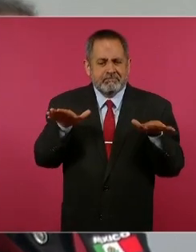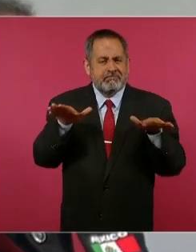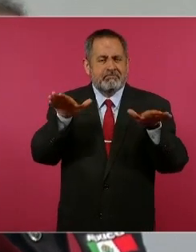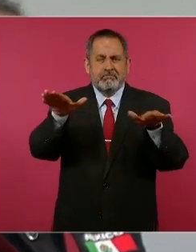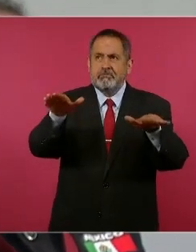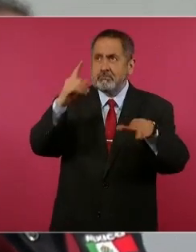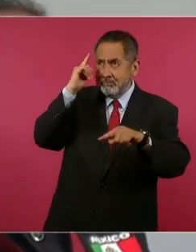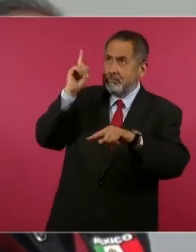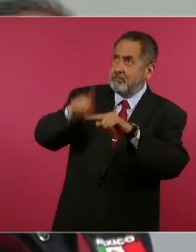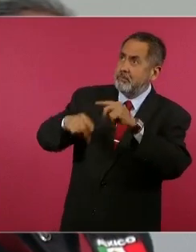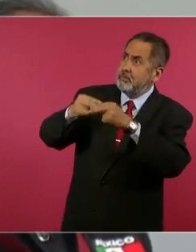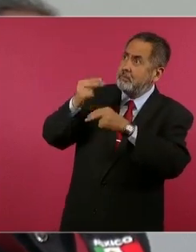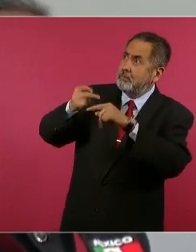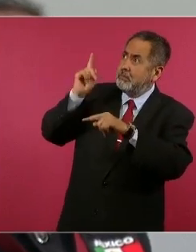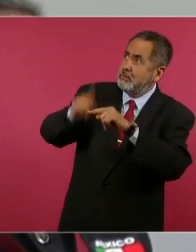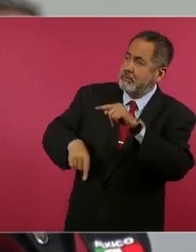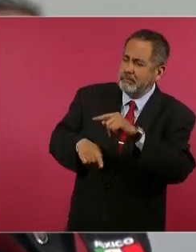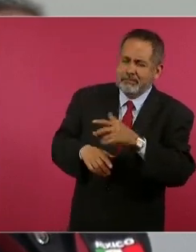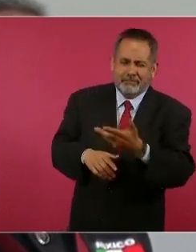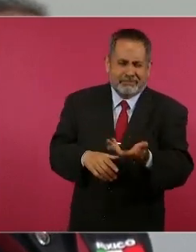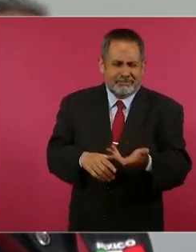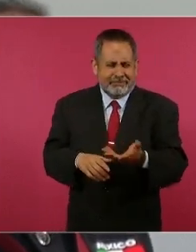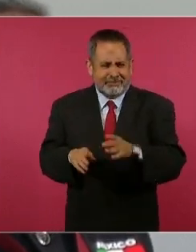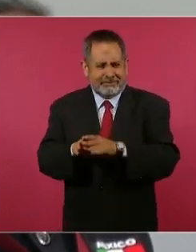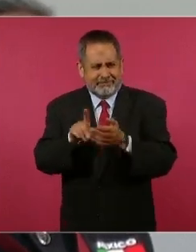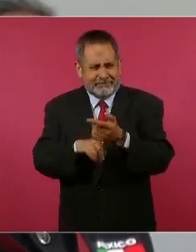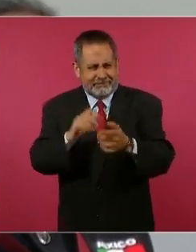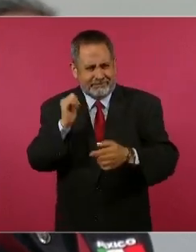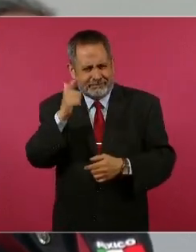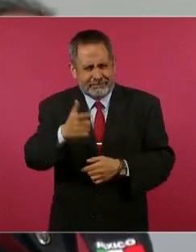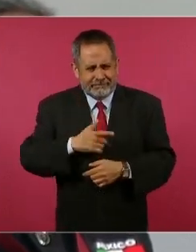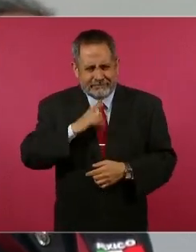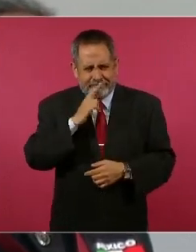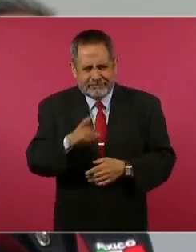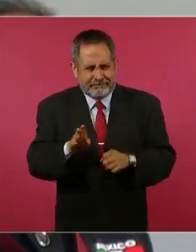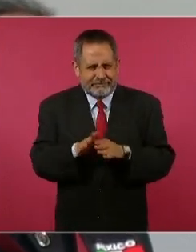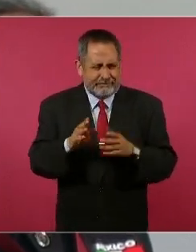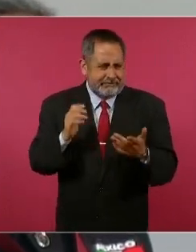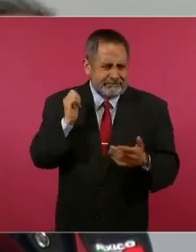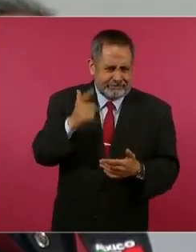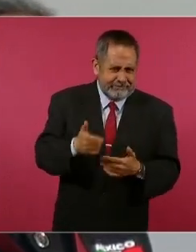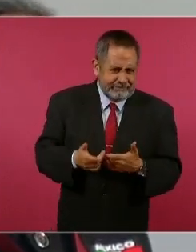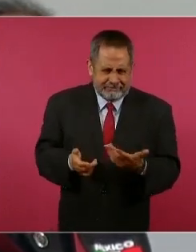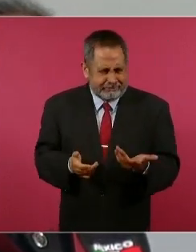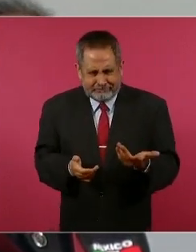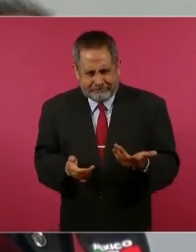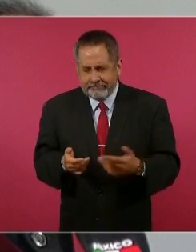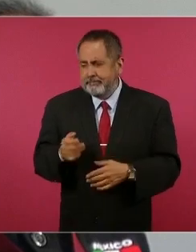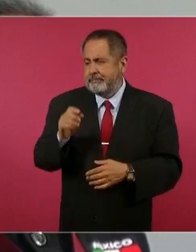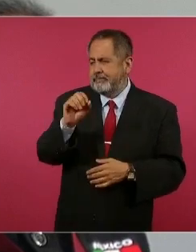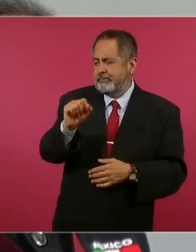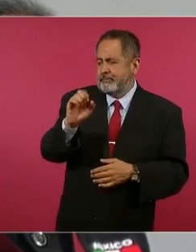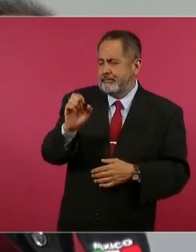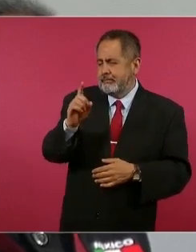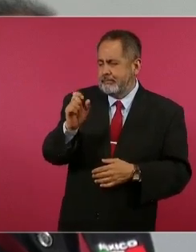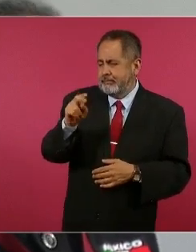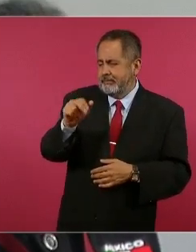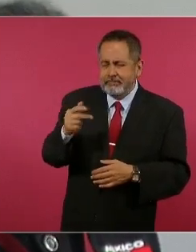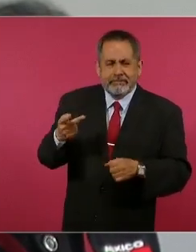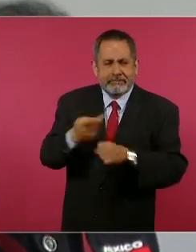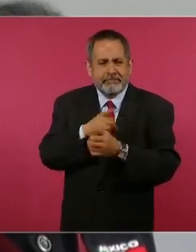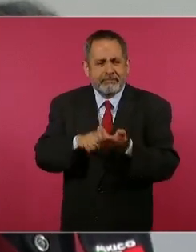zona de Tehuacán, y bueno, saber si hay algún reporte por parte de la Secretaría de la Defensa Nacional, saber